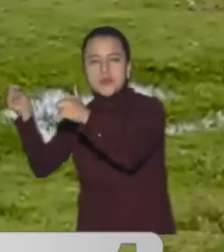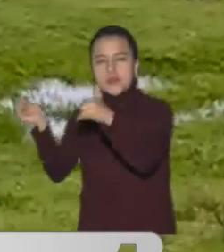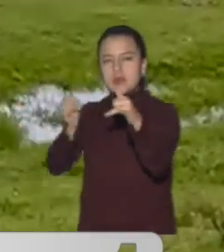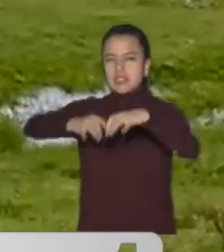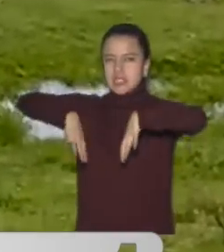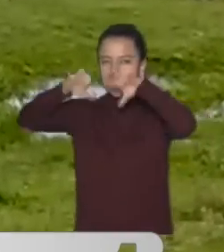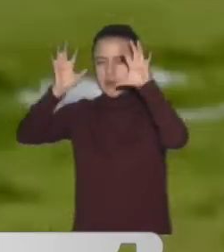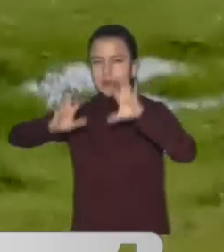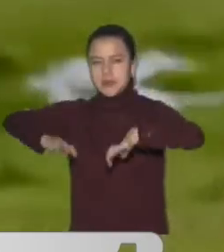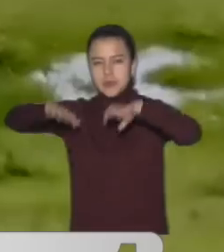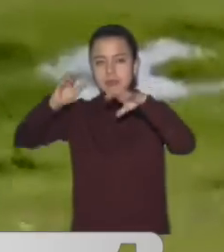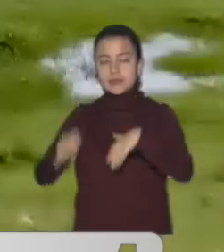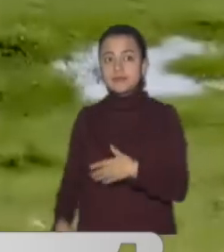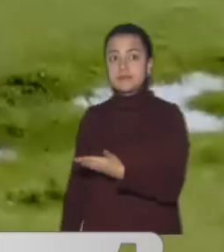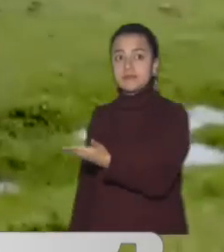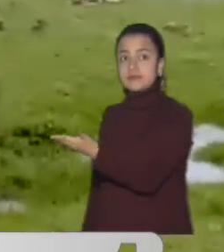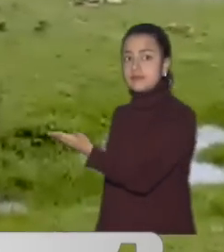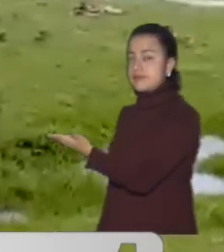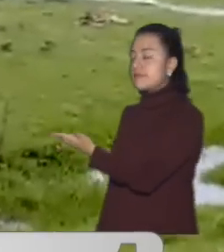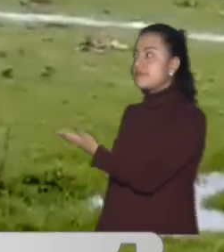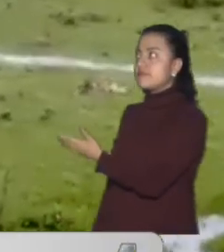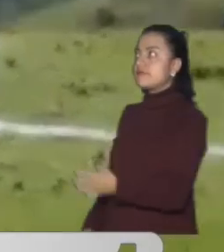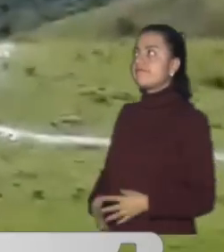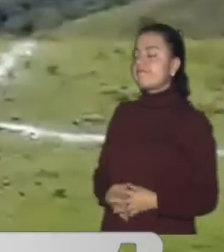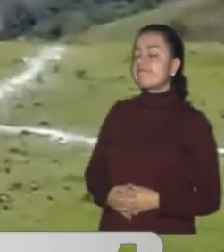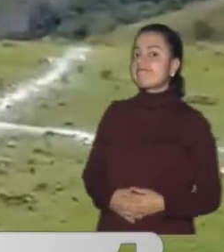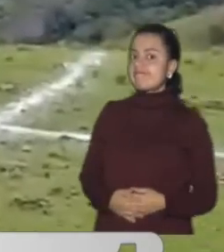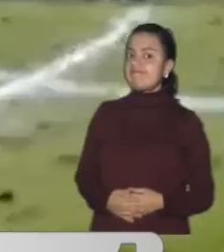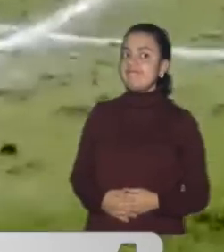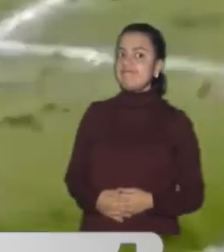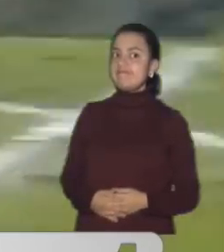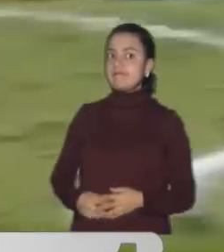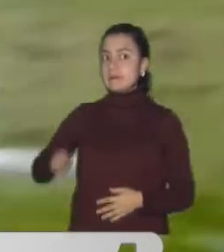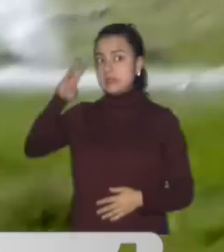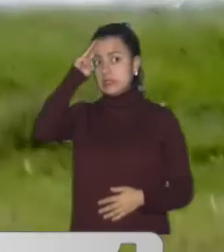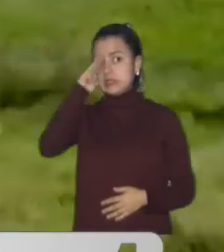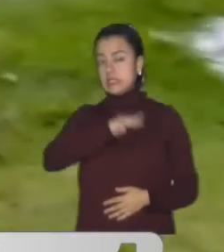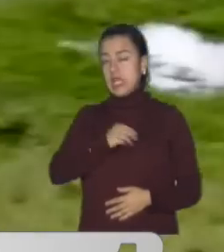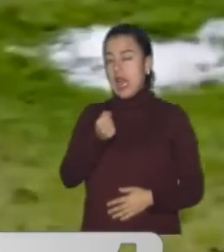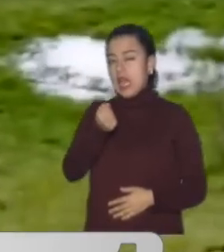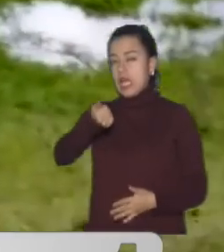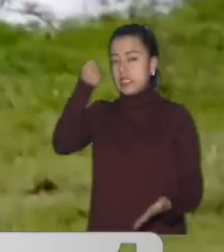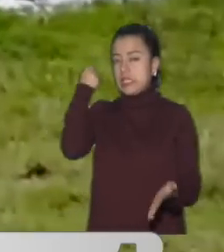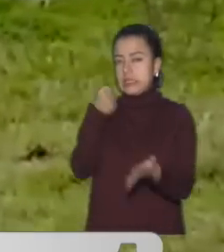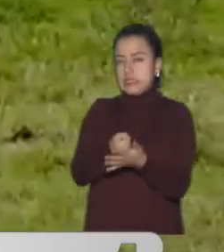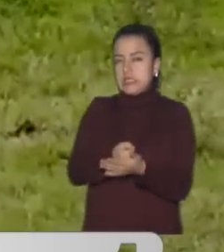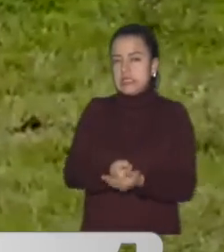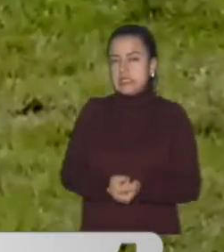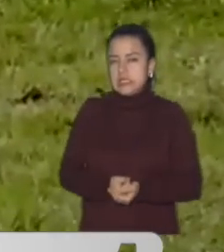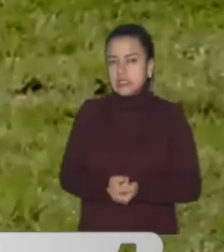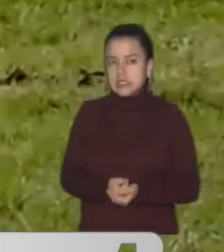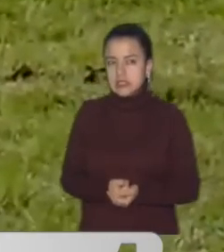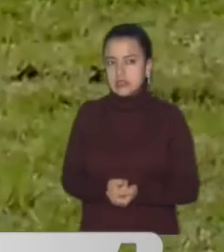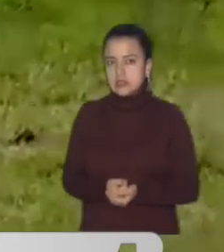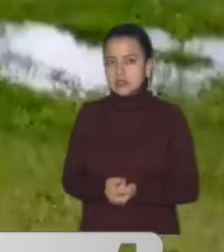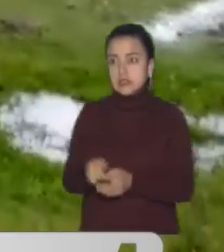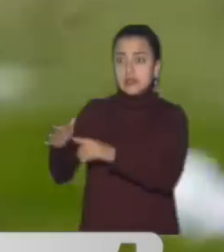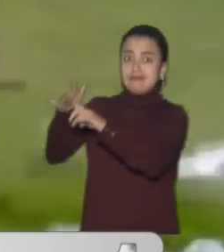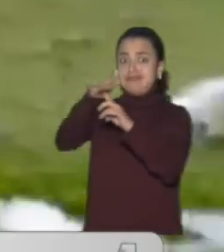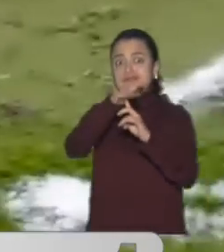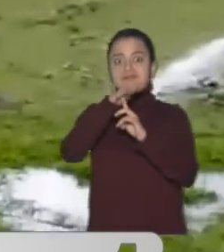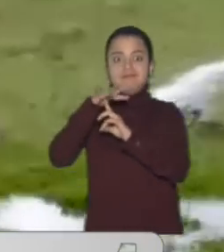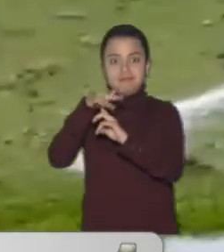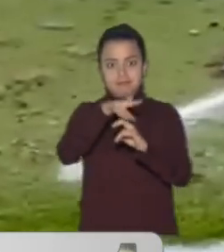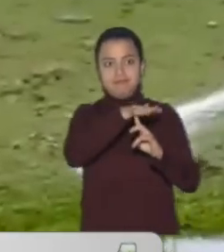El impactante incidente quedó grabado en video cuando el helicóptero de ejército casi choca contra el filo de una pista y tuvo que aterrizar de